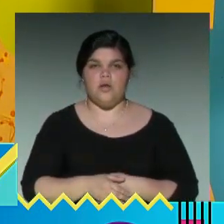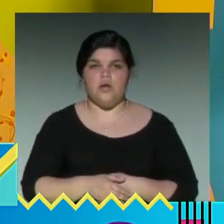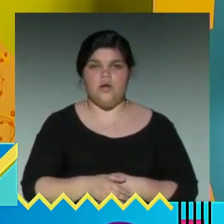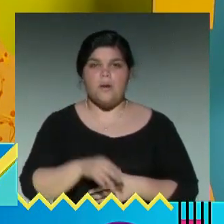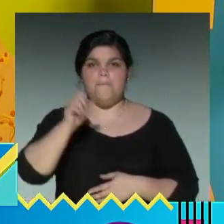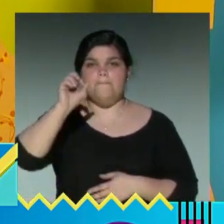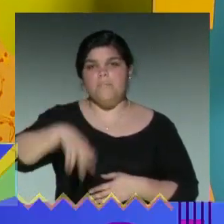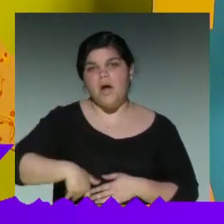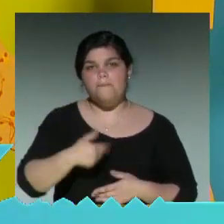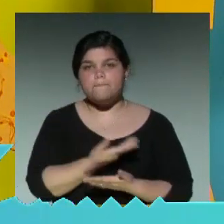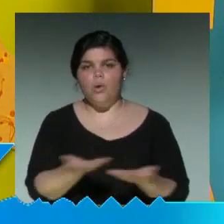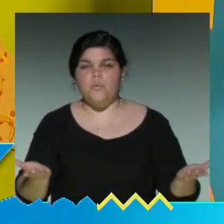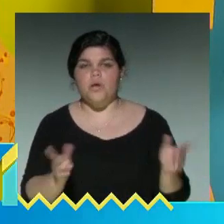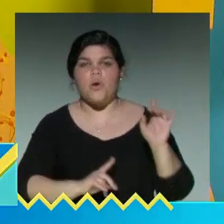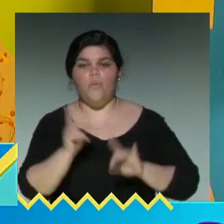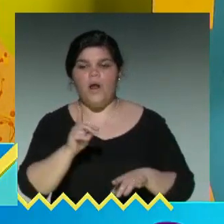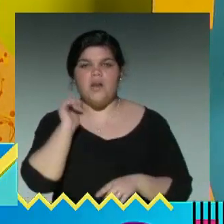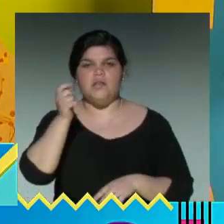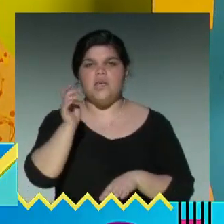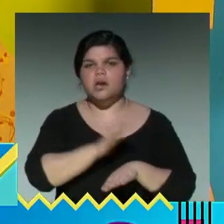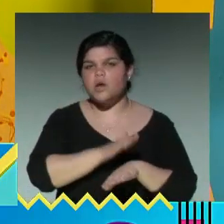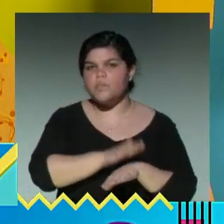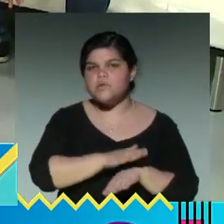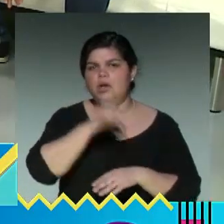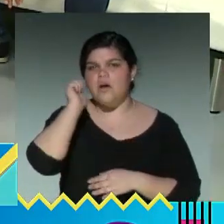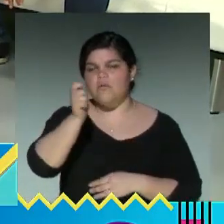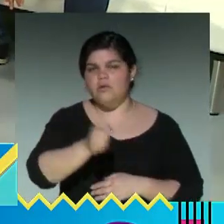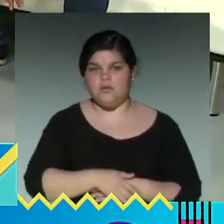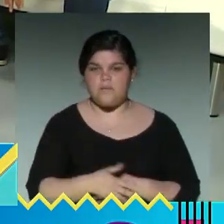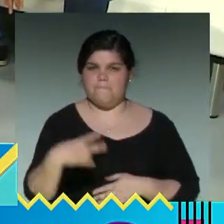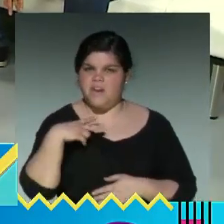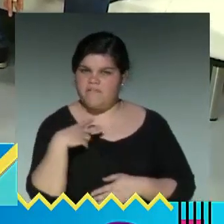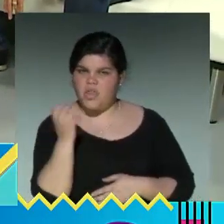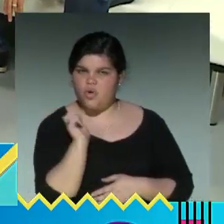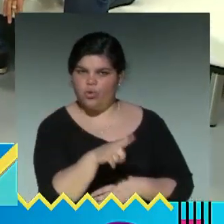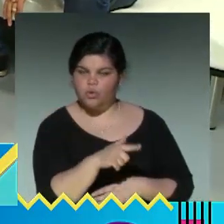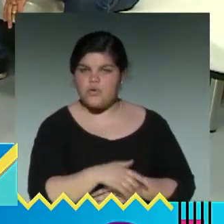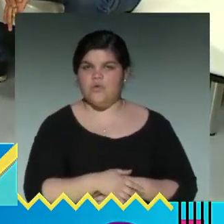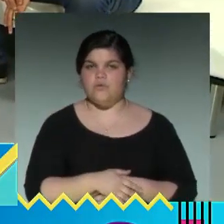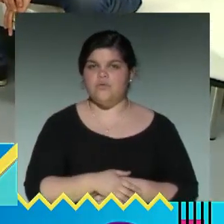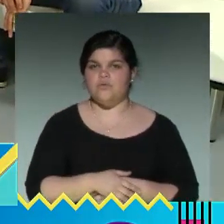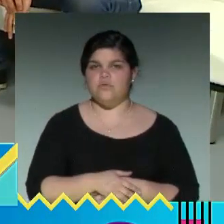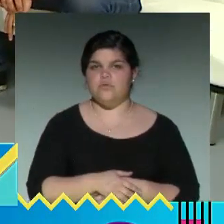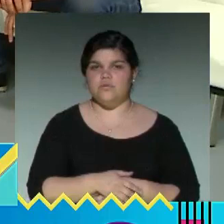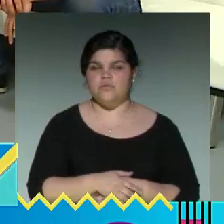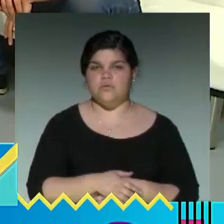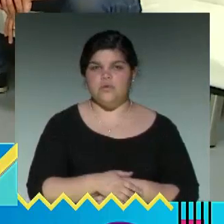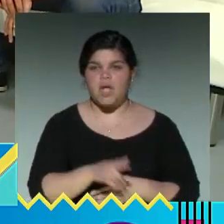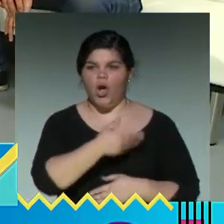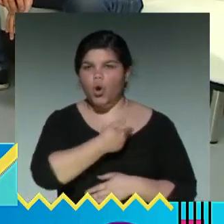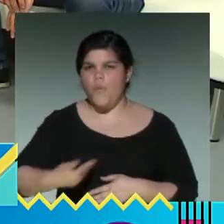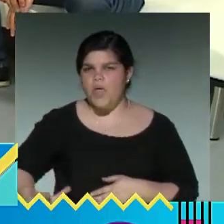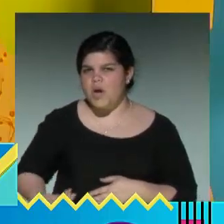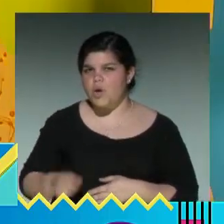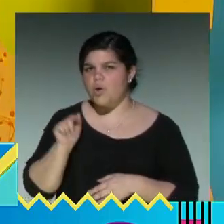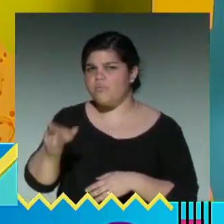es responsable de la extensión? ¿Es la actividad privada exclusivamente? ¿Es el Estado? Y